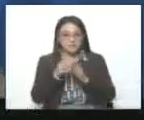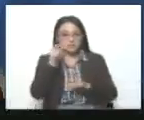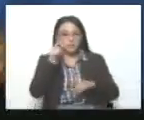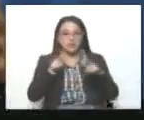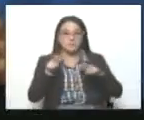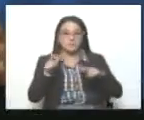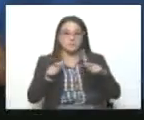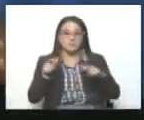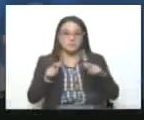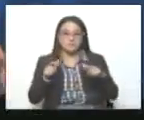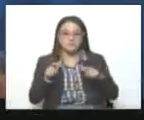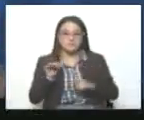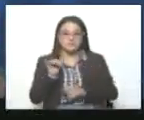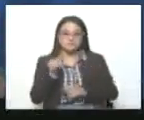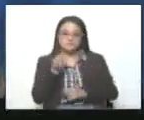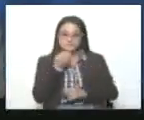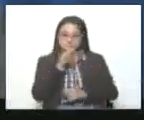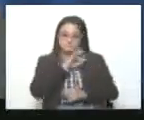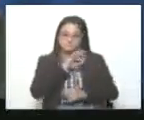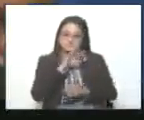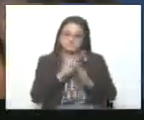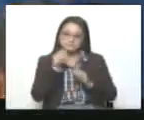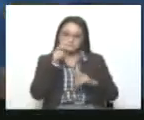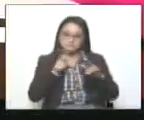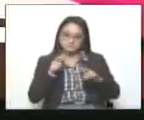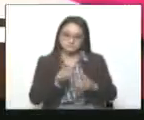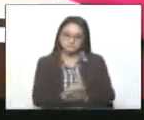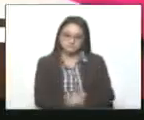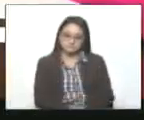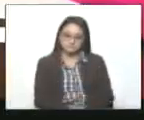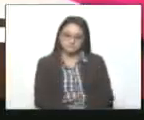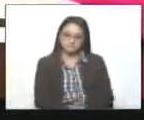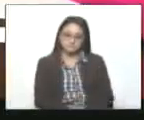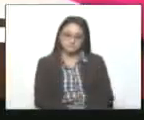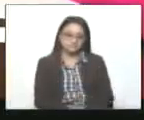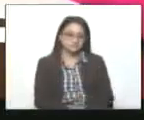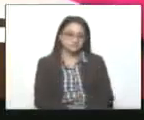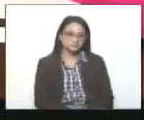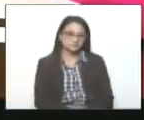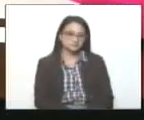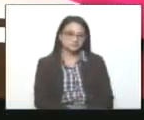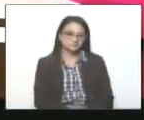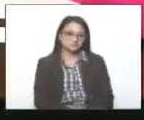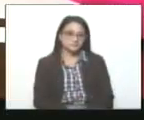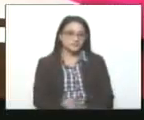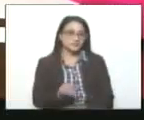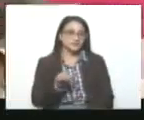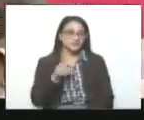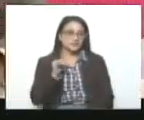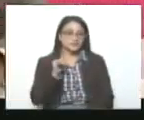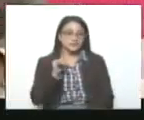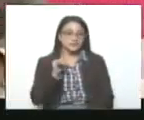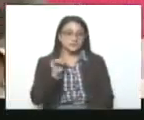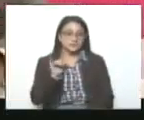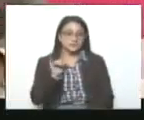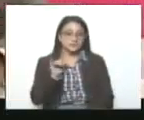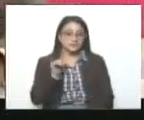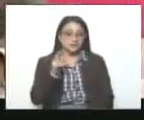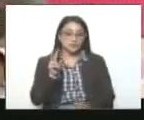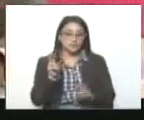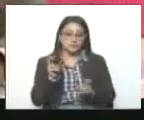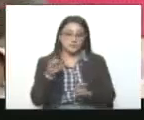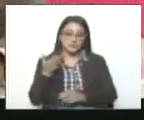y bienestar para la gente. Correcto. Y además, hay algo muy importante,